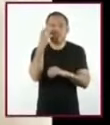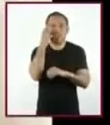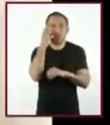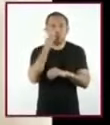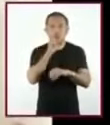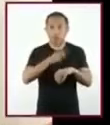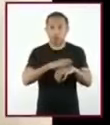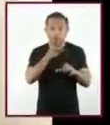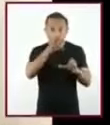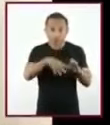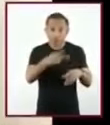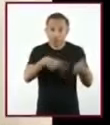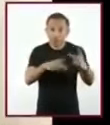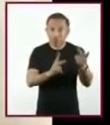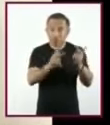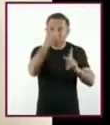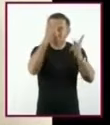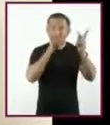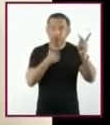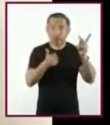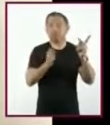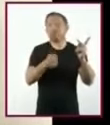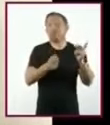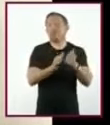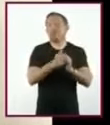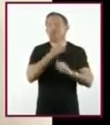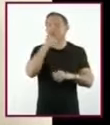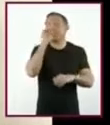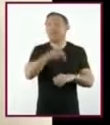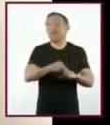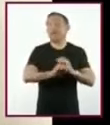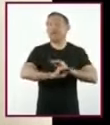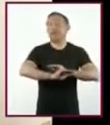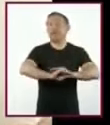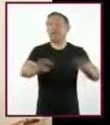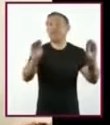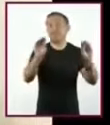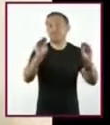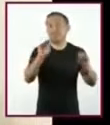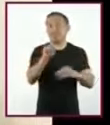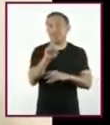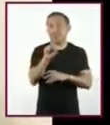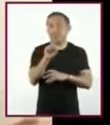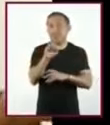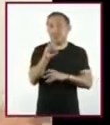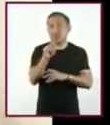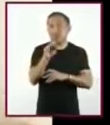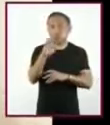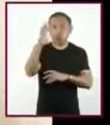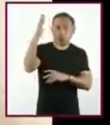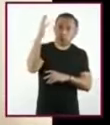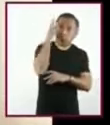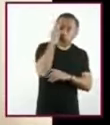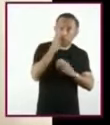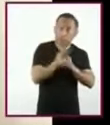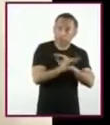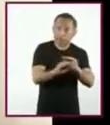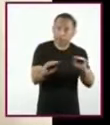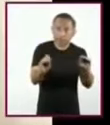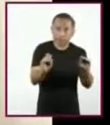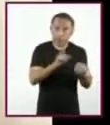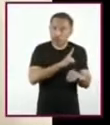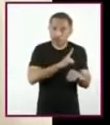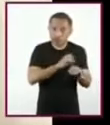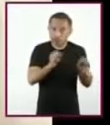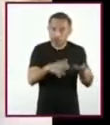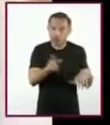generan los desiertos. Entiendo. Entonces, los desiertos no nacen así solamente, sino nacen producto de la tala. Claro. Eso